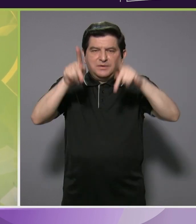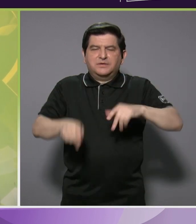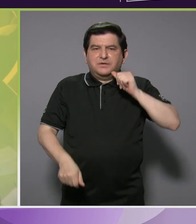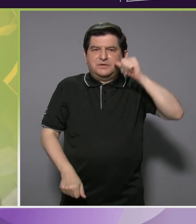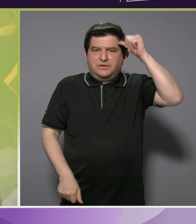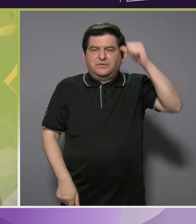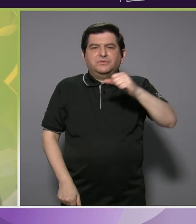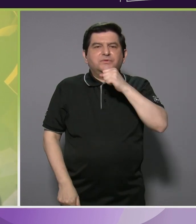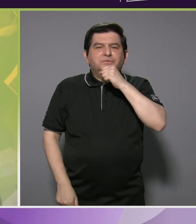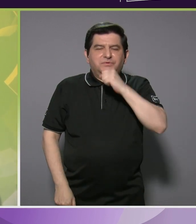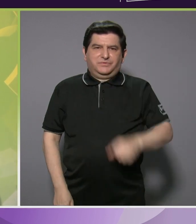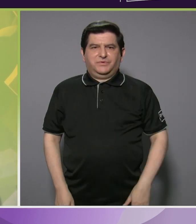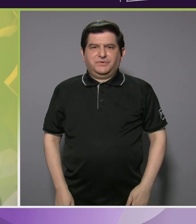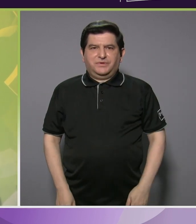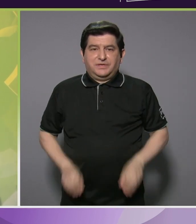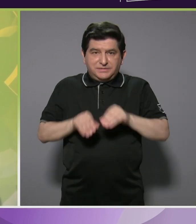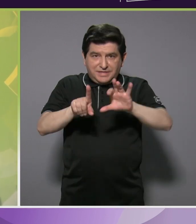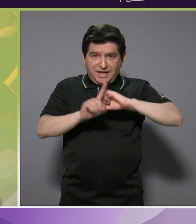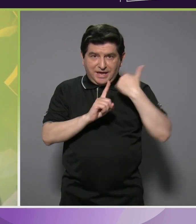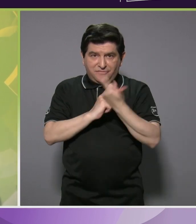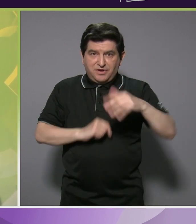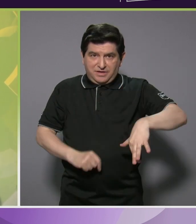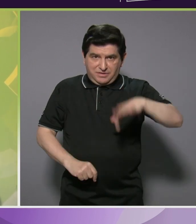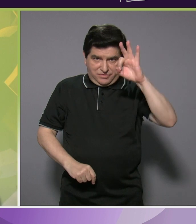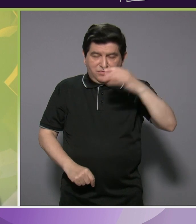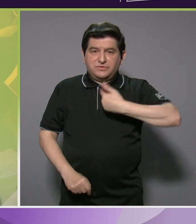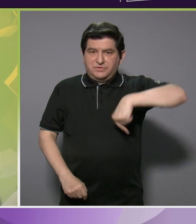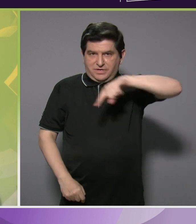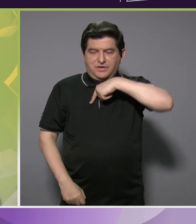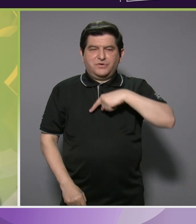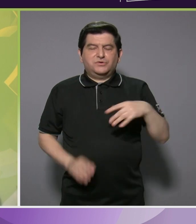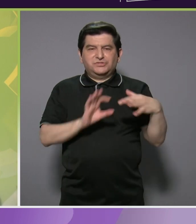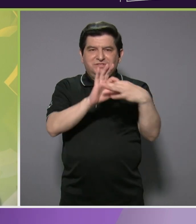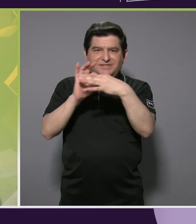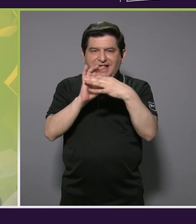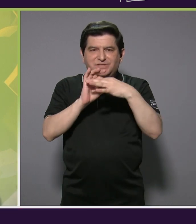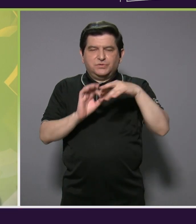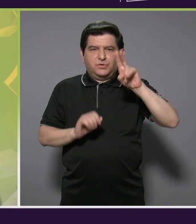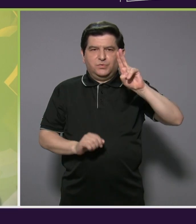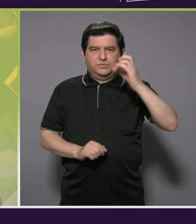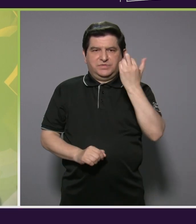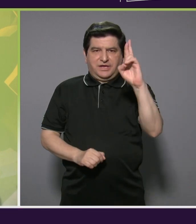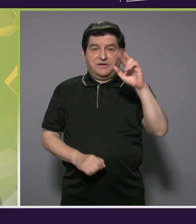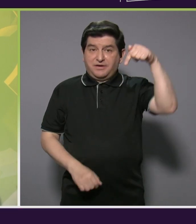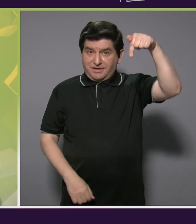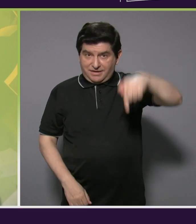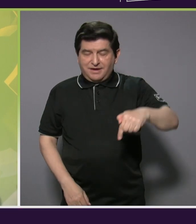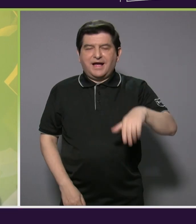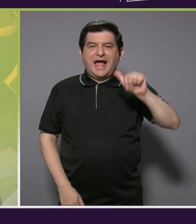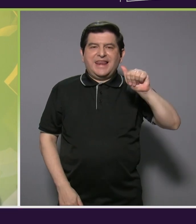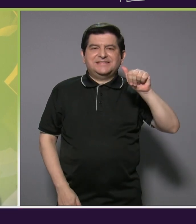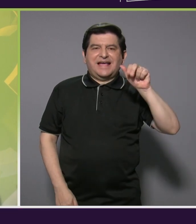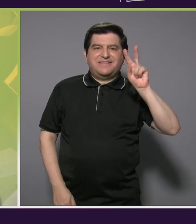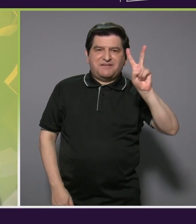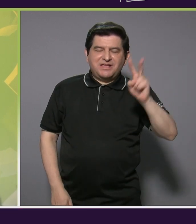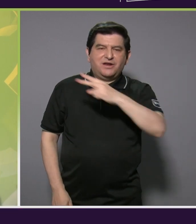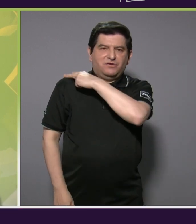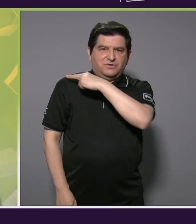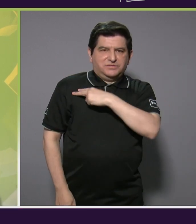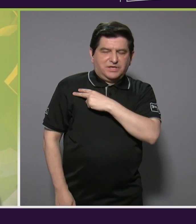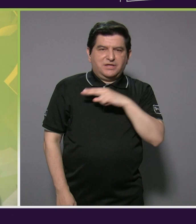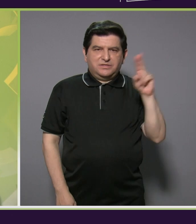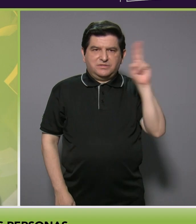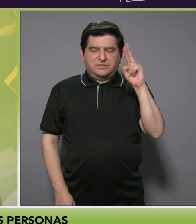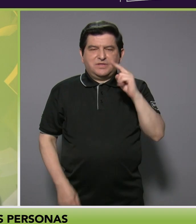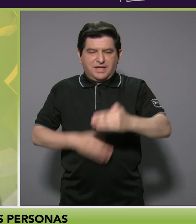personas adultas mayores. En las redes sociales nos encuentra como Nexos UCR. Y están aquí con nosotros Alexandra Villalobos, jefa de la Unidad